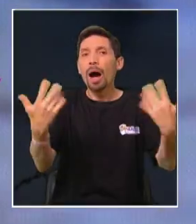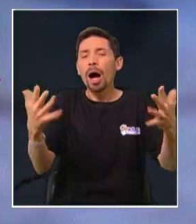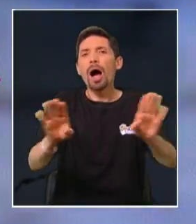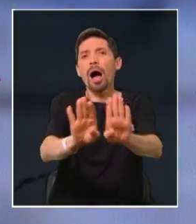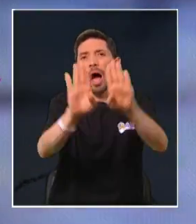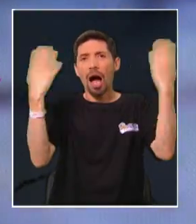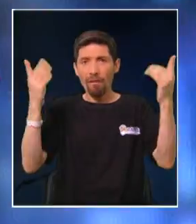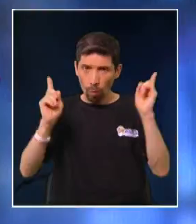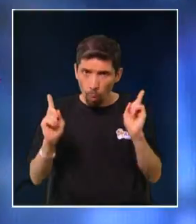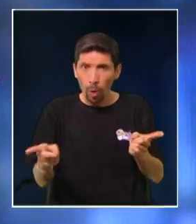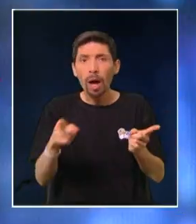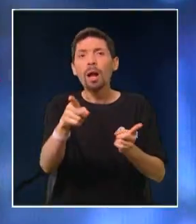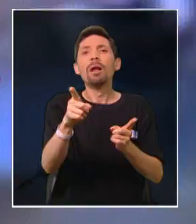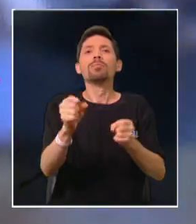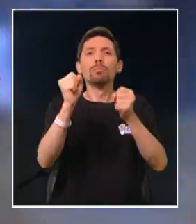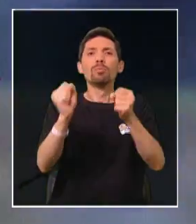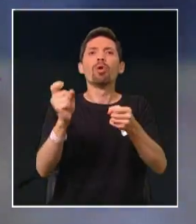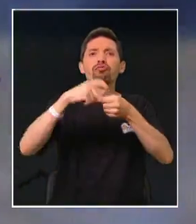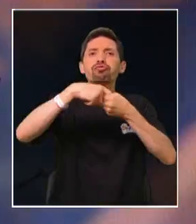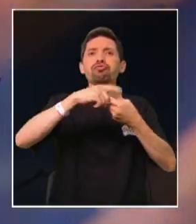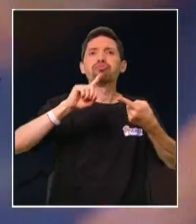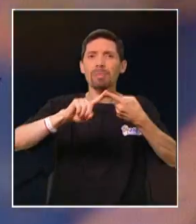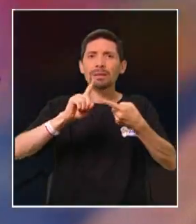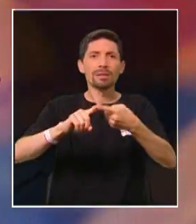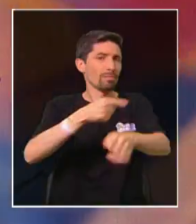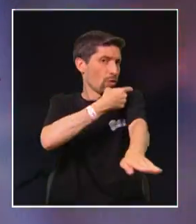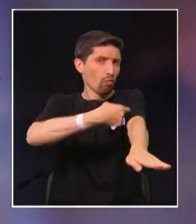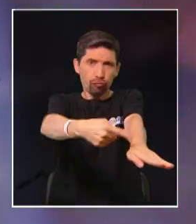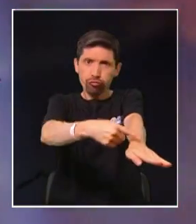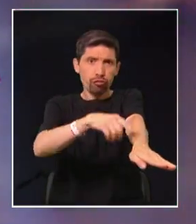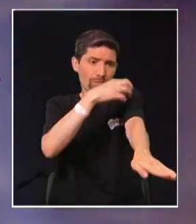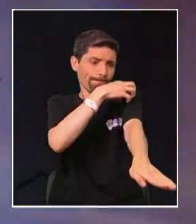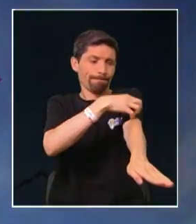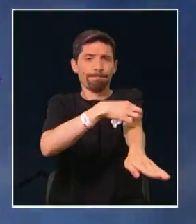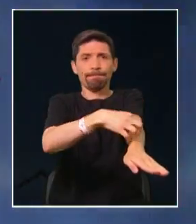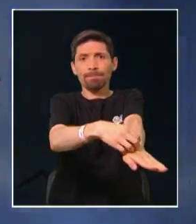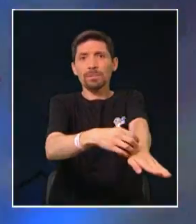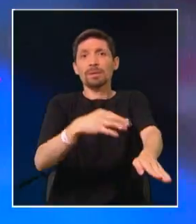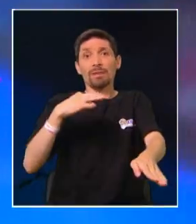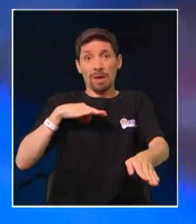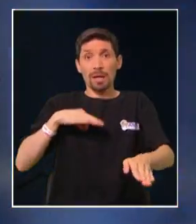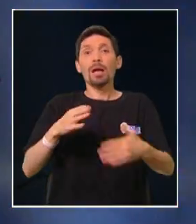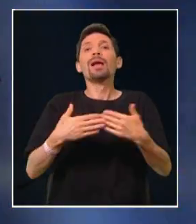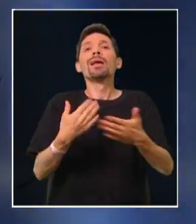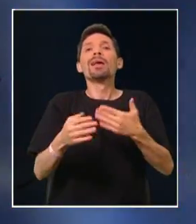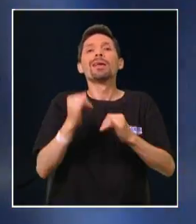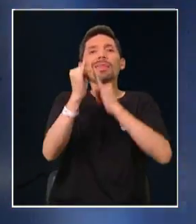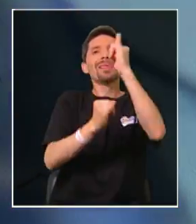que puedan participar todos los bancos del país a través de un botón digital en la cuenta